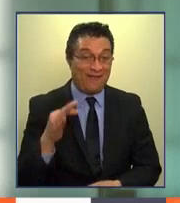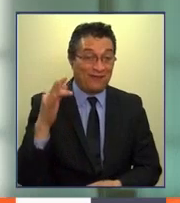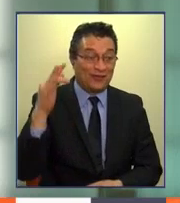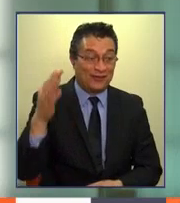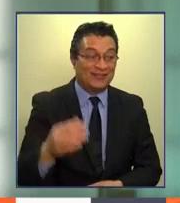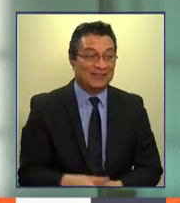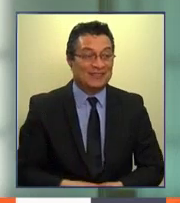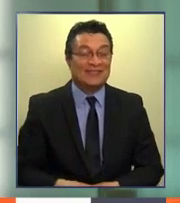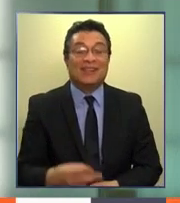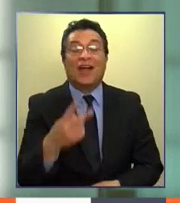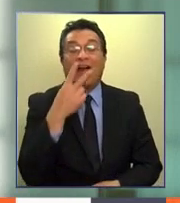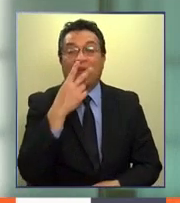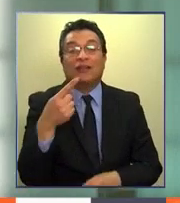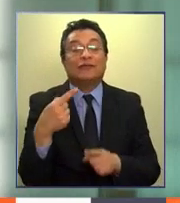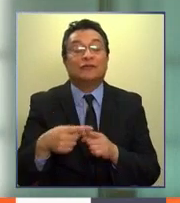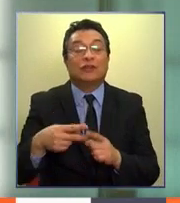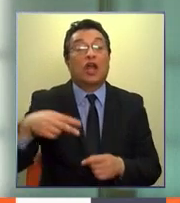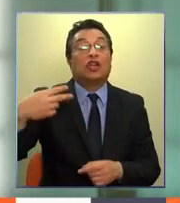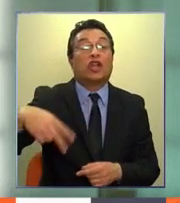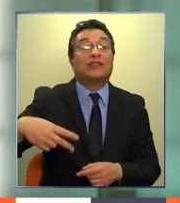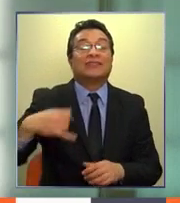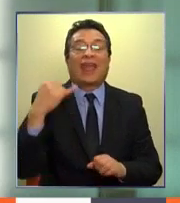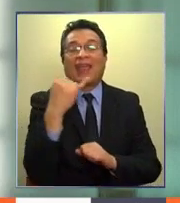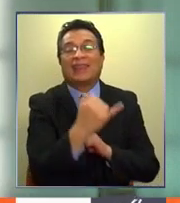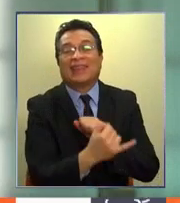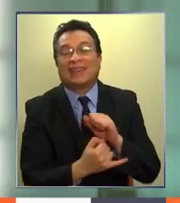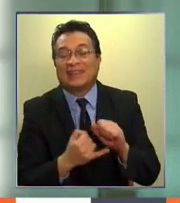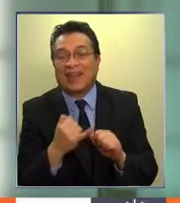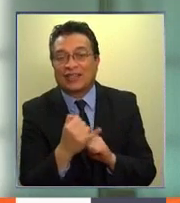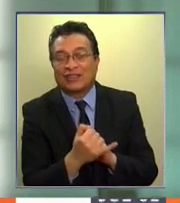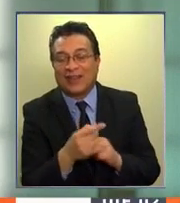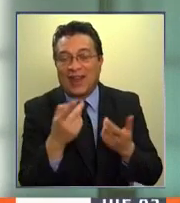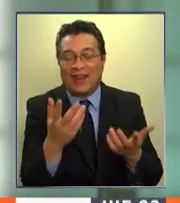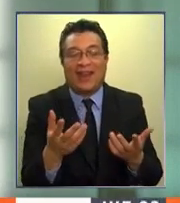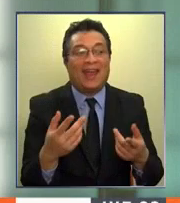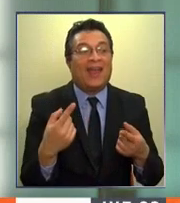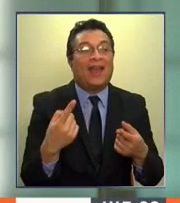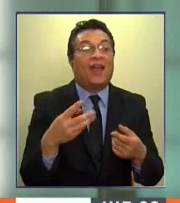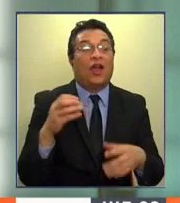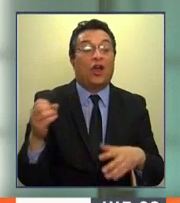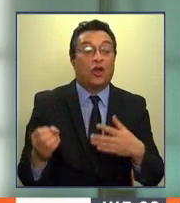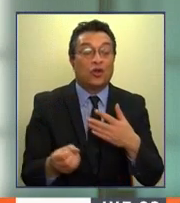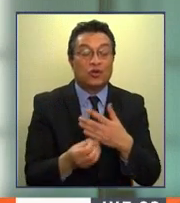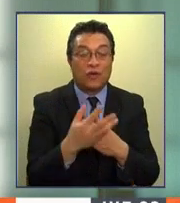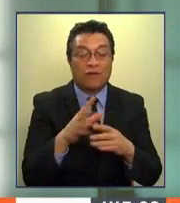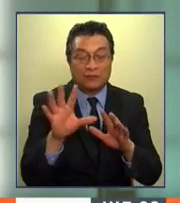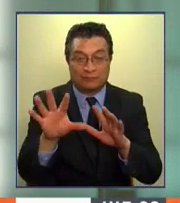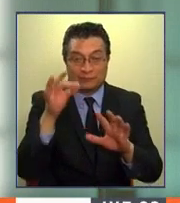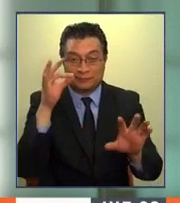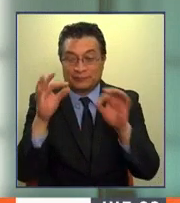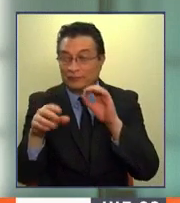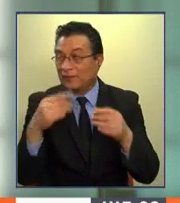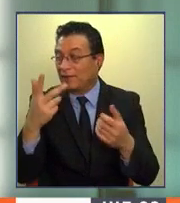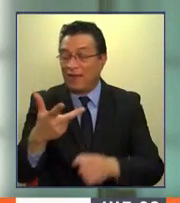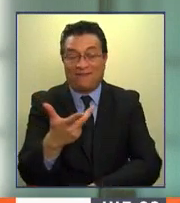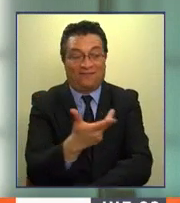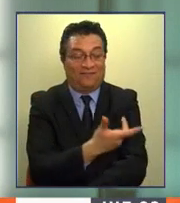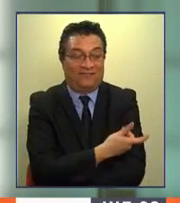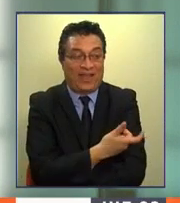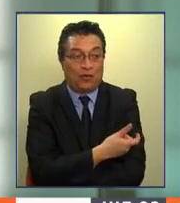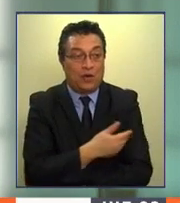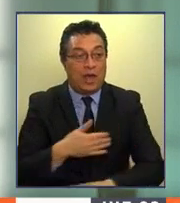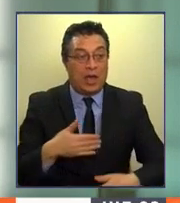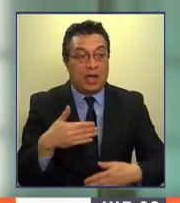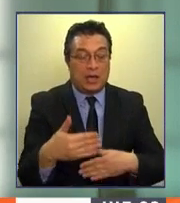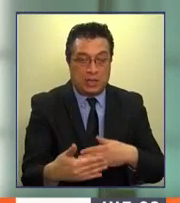Vamos ahora a revisar las principales noticias internacionales desde nuevos descubrimientos acerca de la vacuna que va avanzando